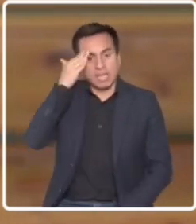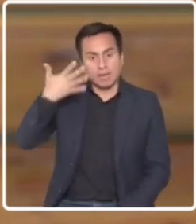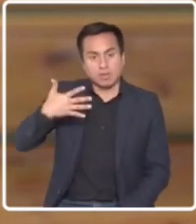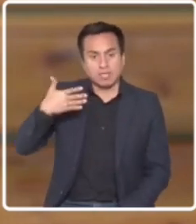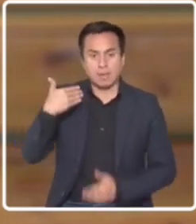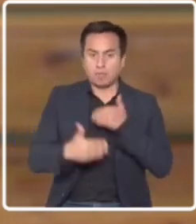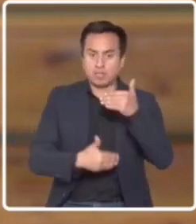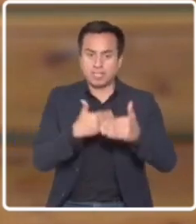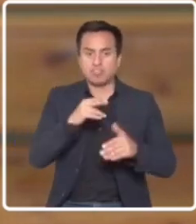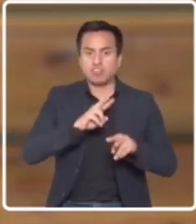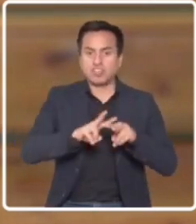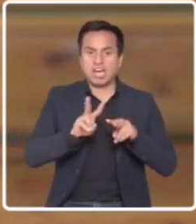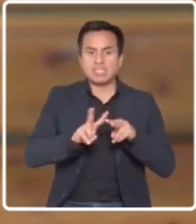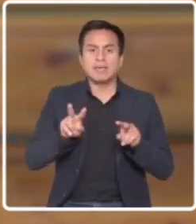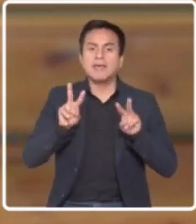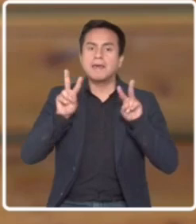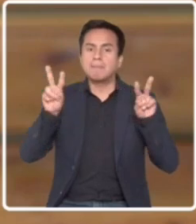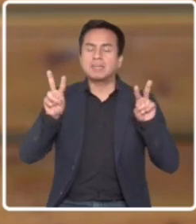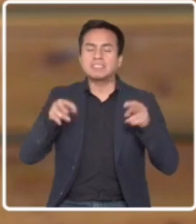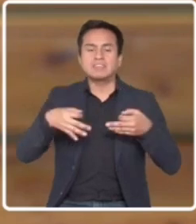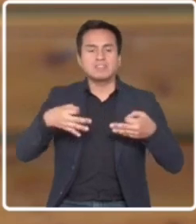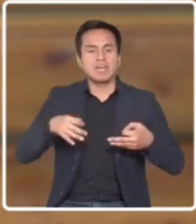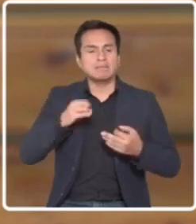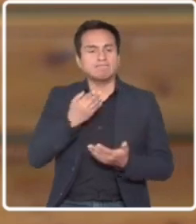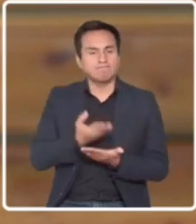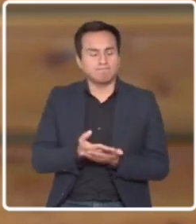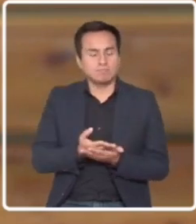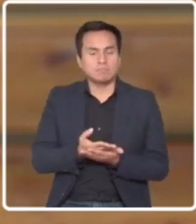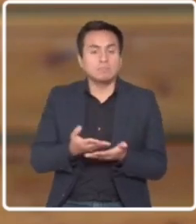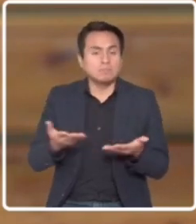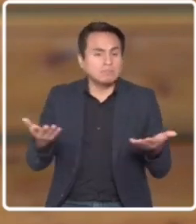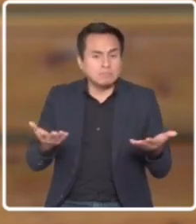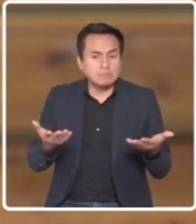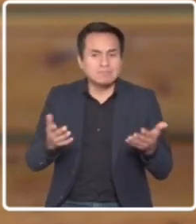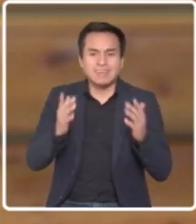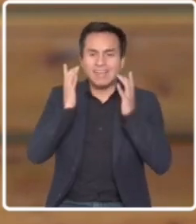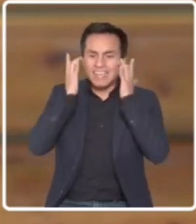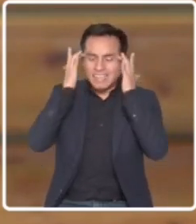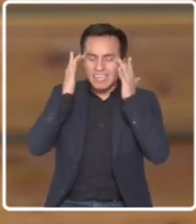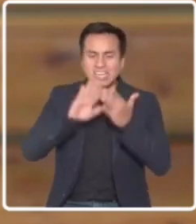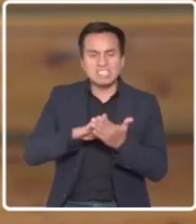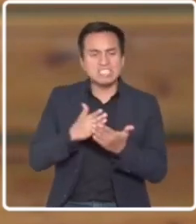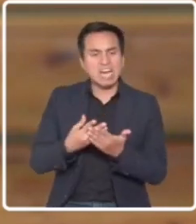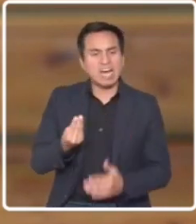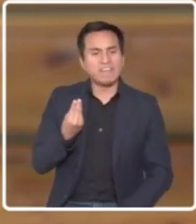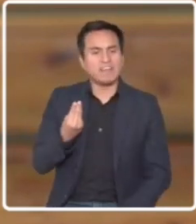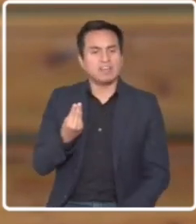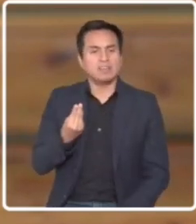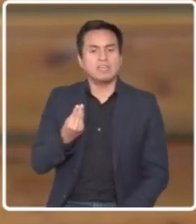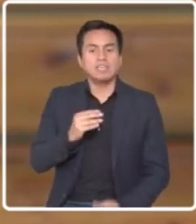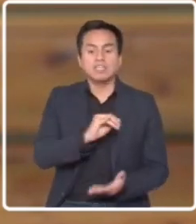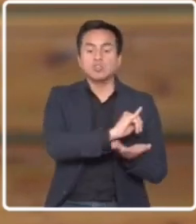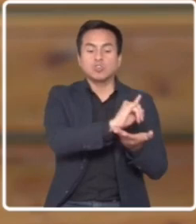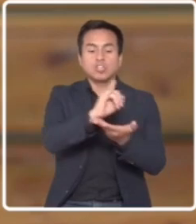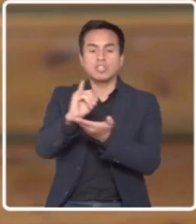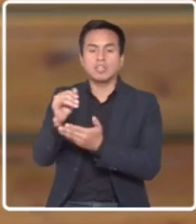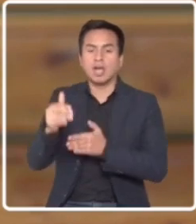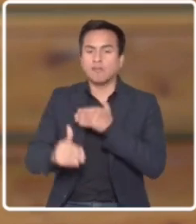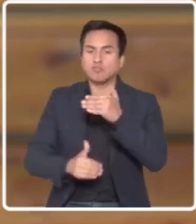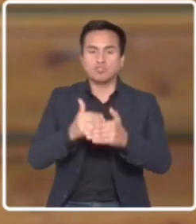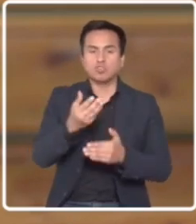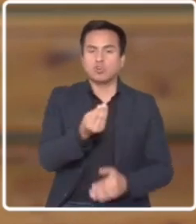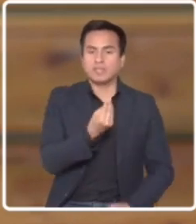este proceso se realice de manera pacífica, con la alegría sana de que nuestras instituciones